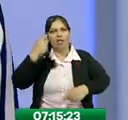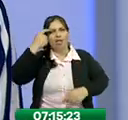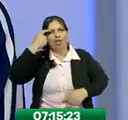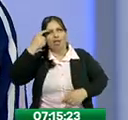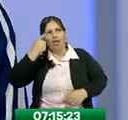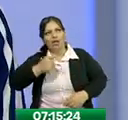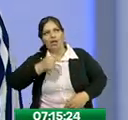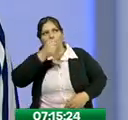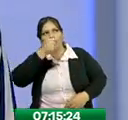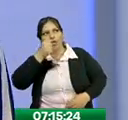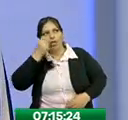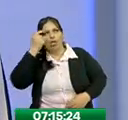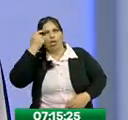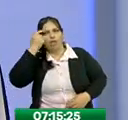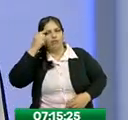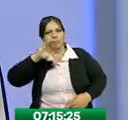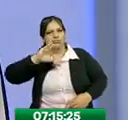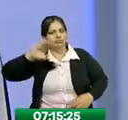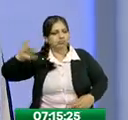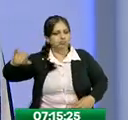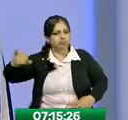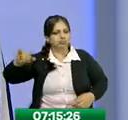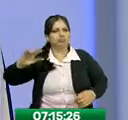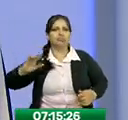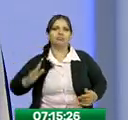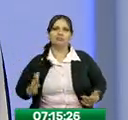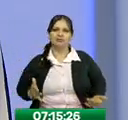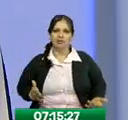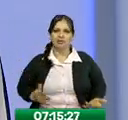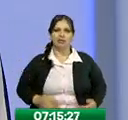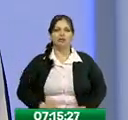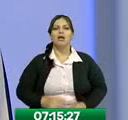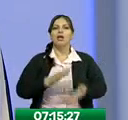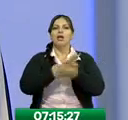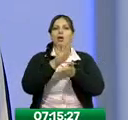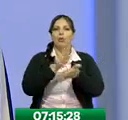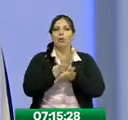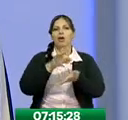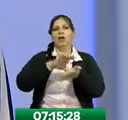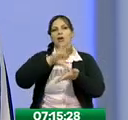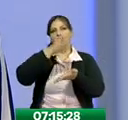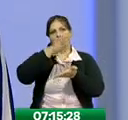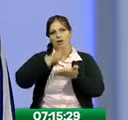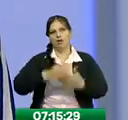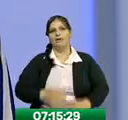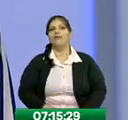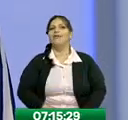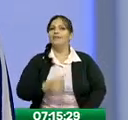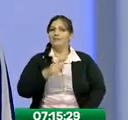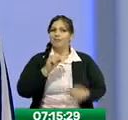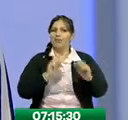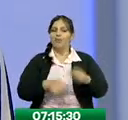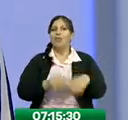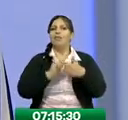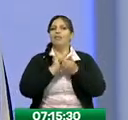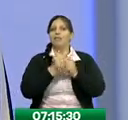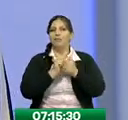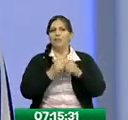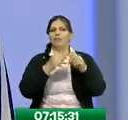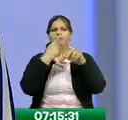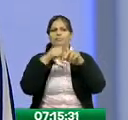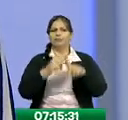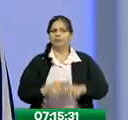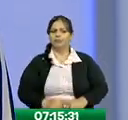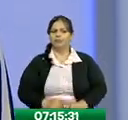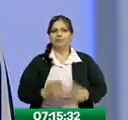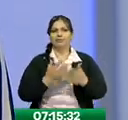hoy día tenemos este proyecto que yo creo que es el de mayor impacto deportivo y social en la historia del Ecuador. Es un proyecto donde el gobierno